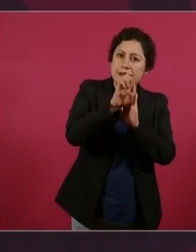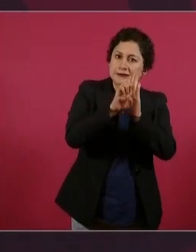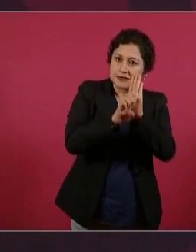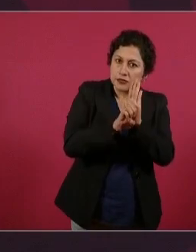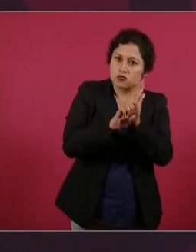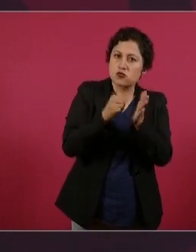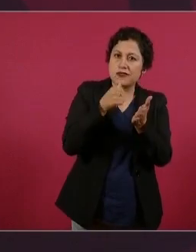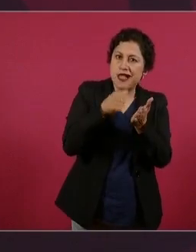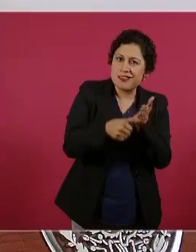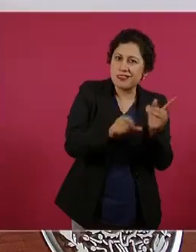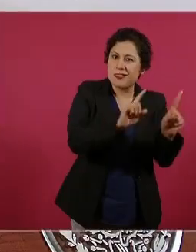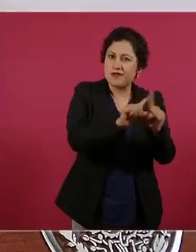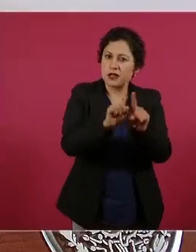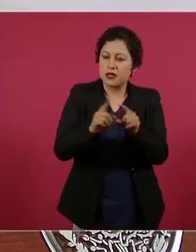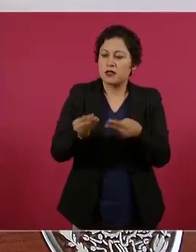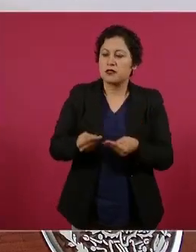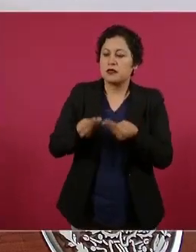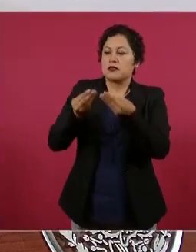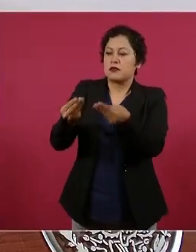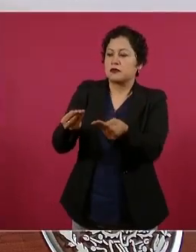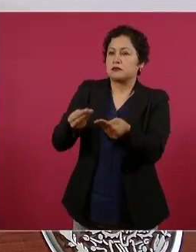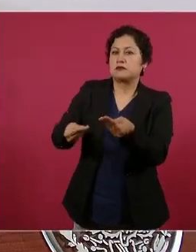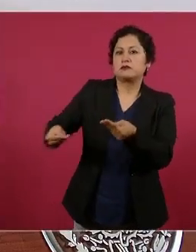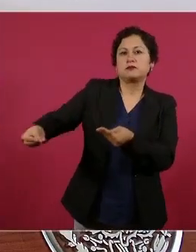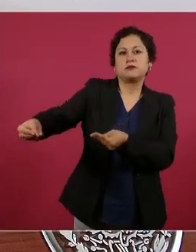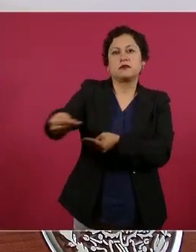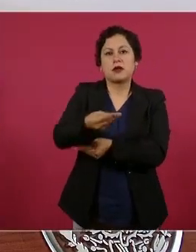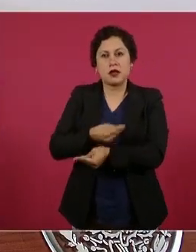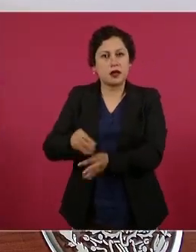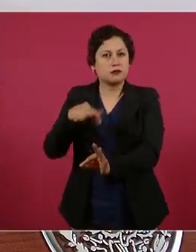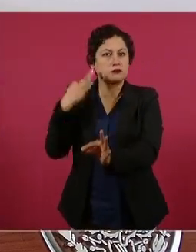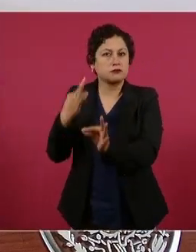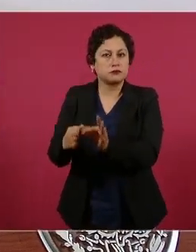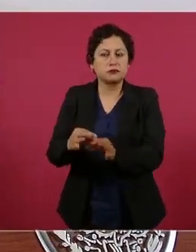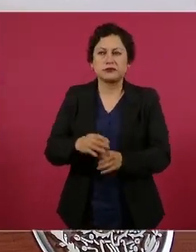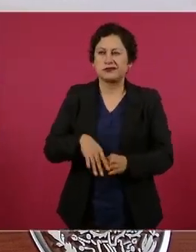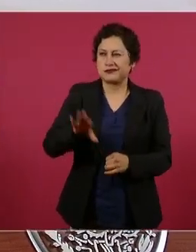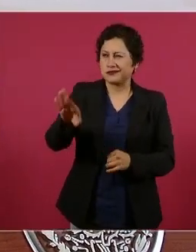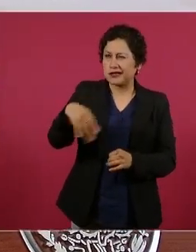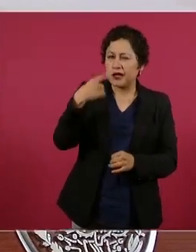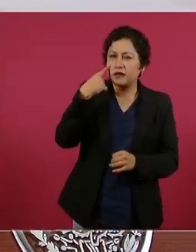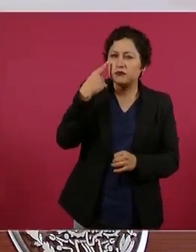para la Colosio. Incluso, a ver si le hablas